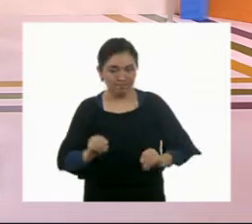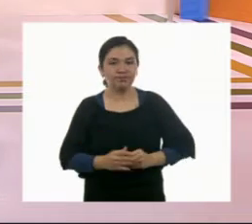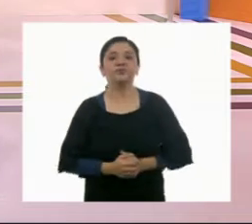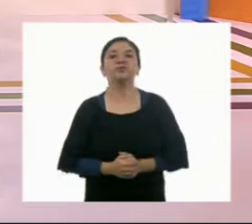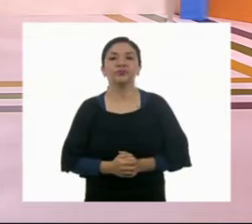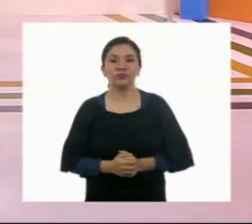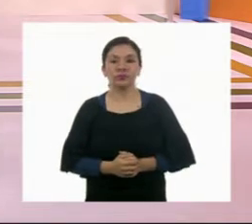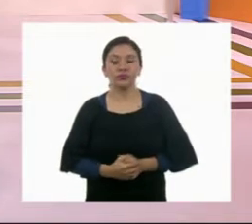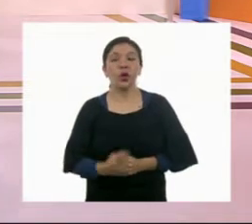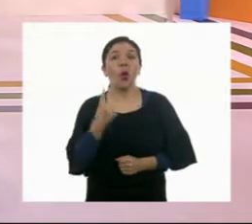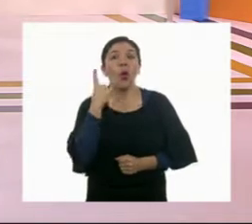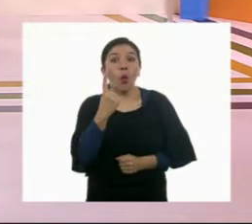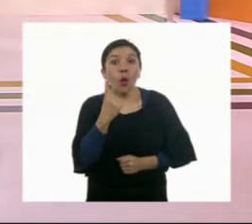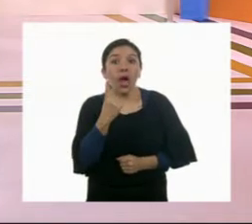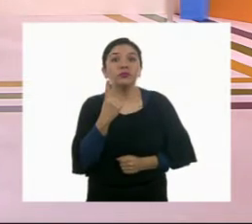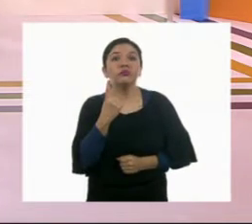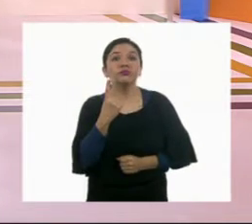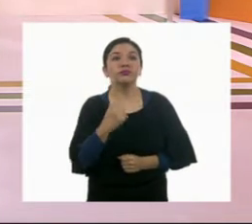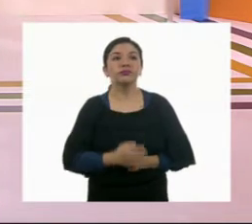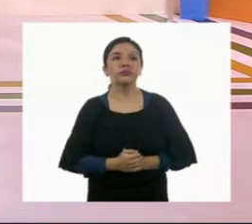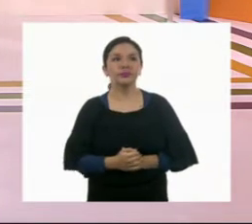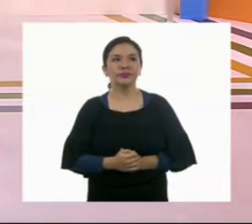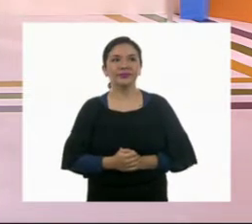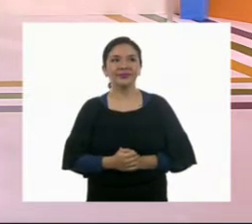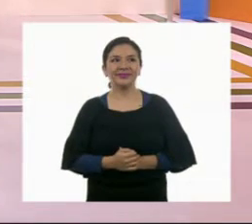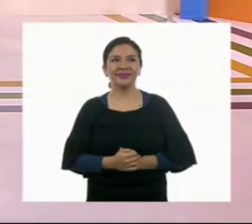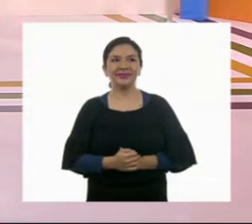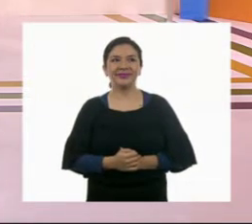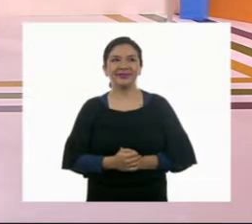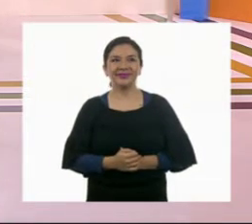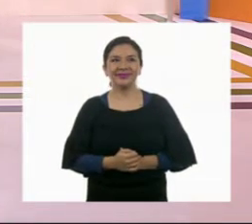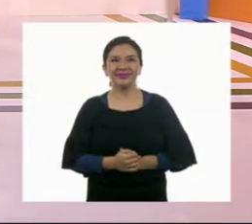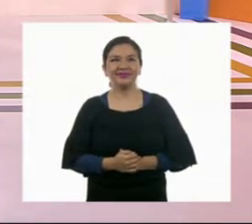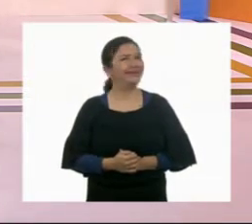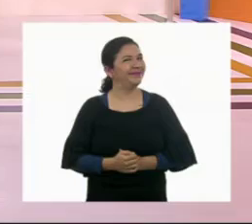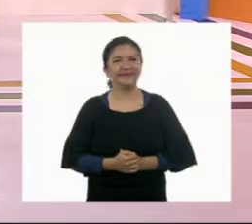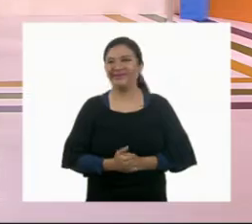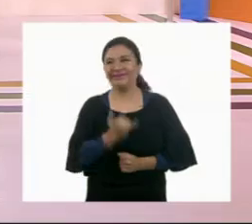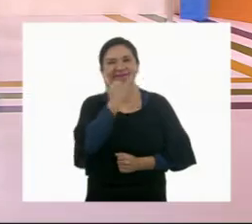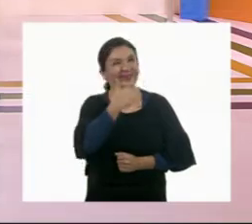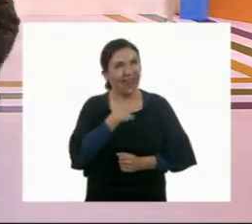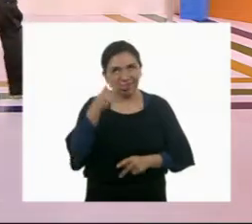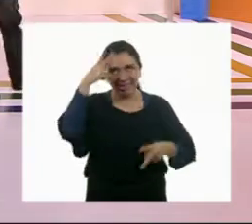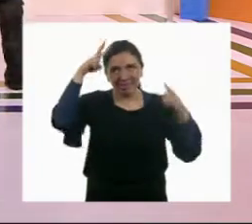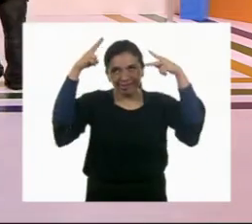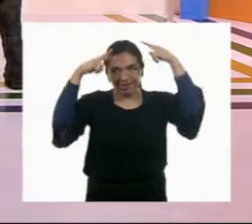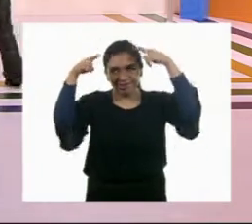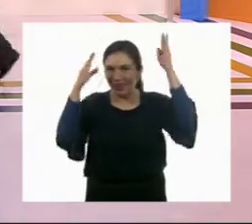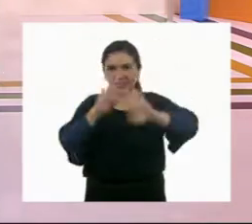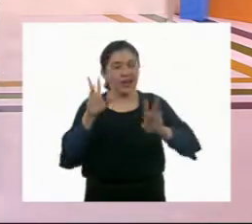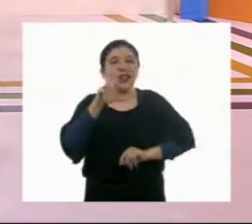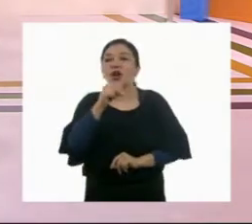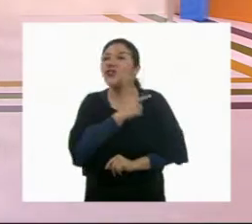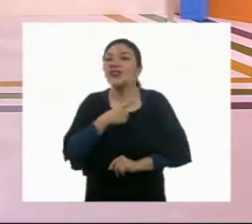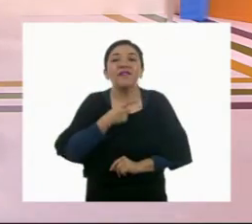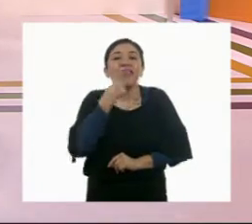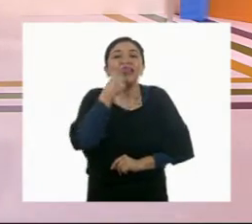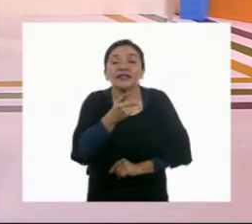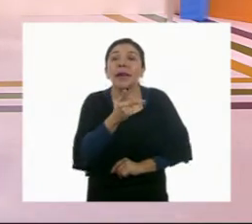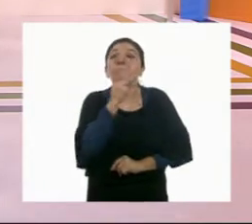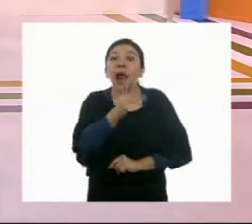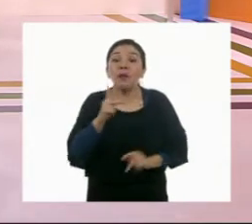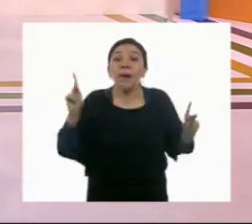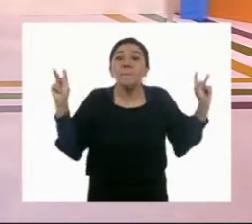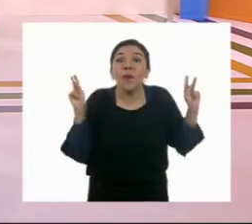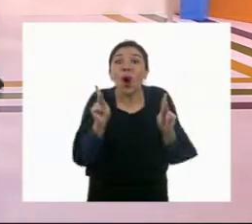dos, tres. Una mosca. No, no. Eric, se me fue. No debemos de decir la